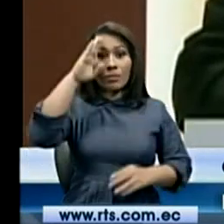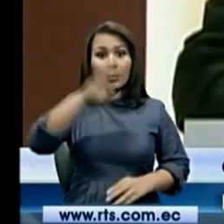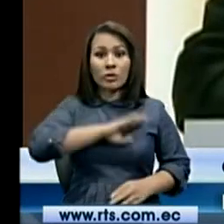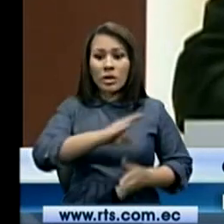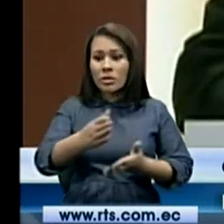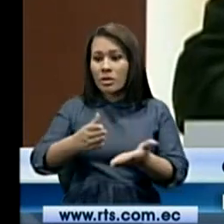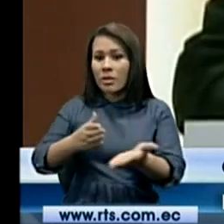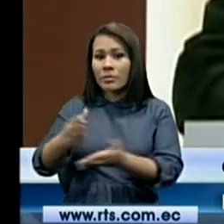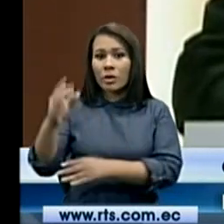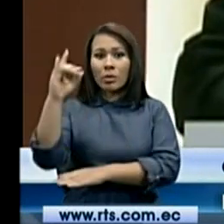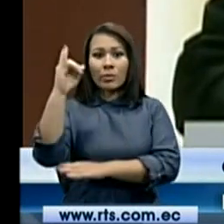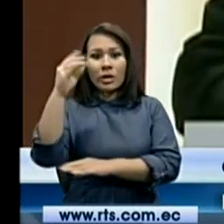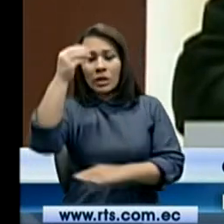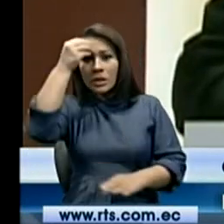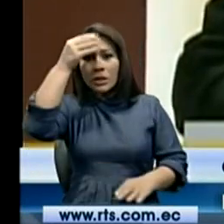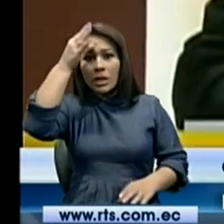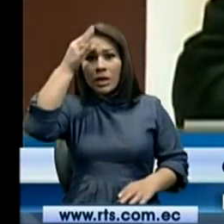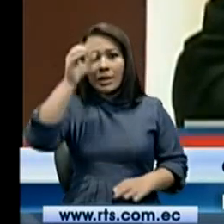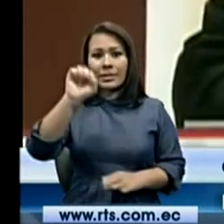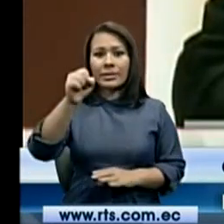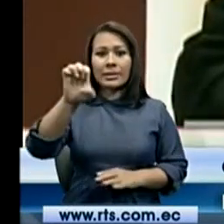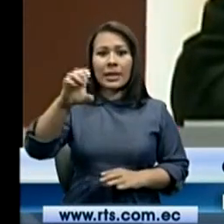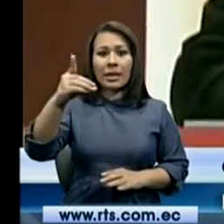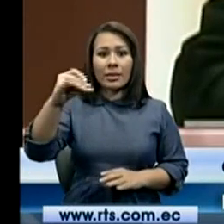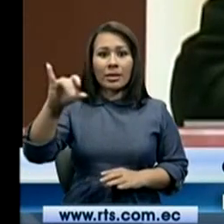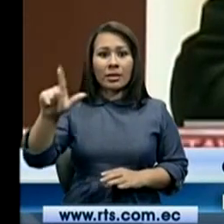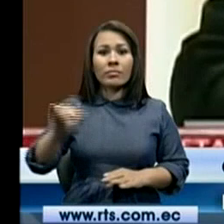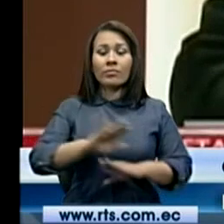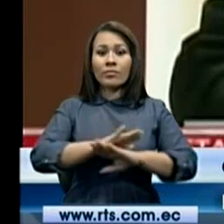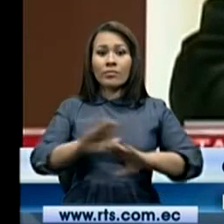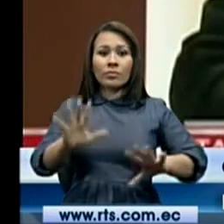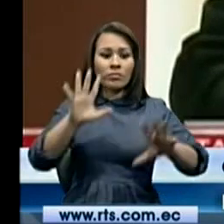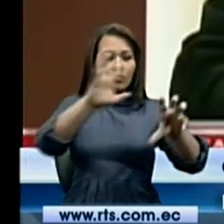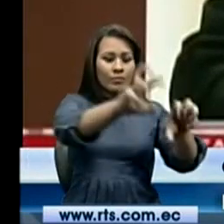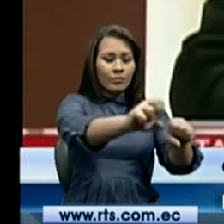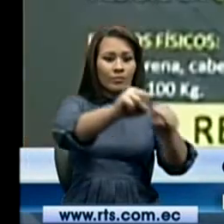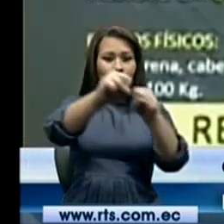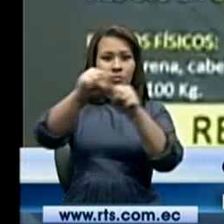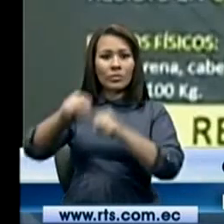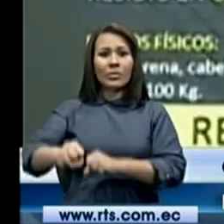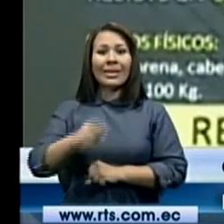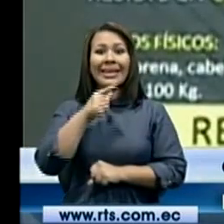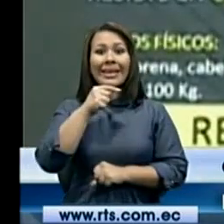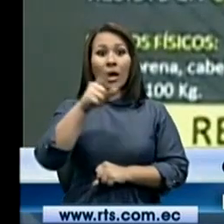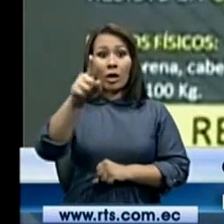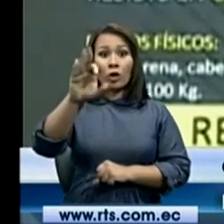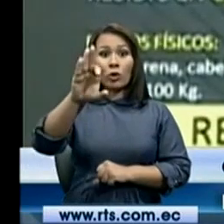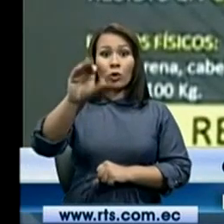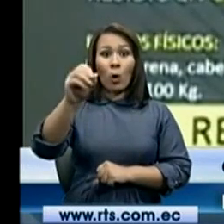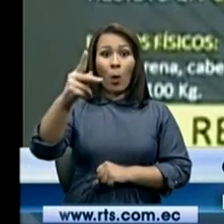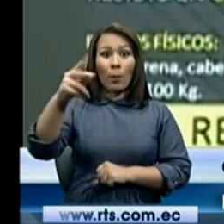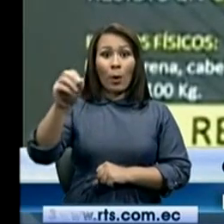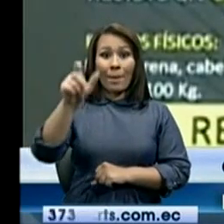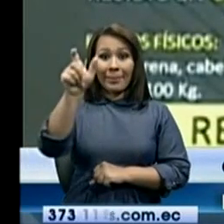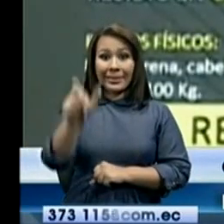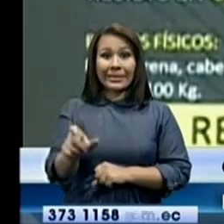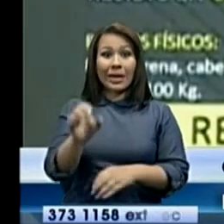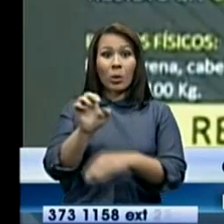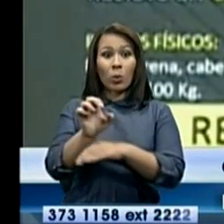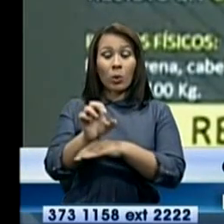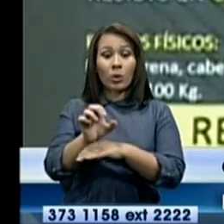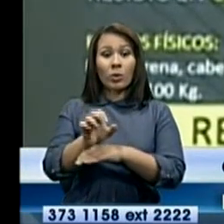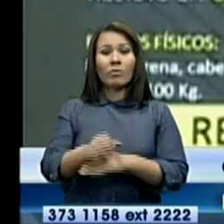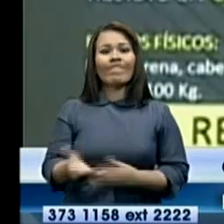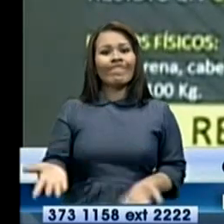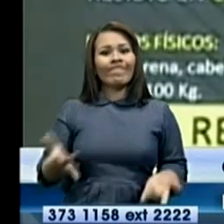Servicio Bolivariano de Inteligencia Nacional, SEBIN, fueron tras la captura de Hamilton, alias El Topo, responsable de